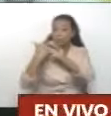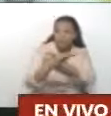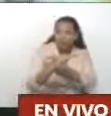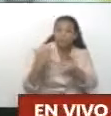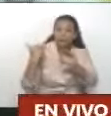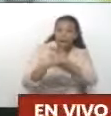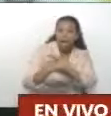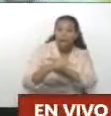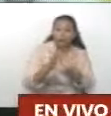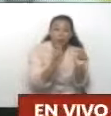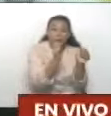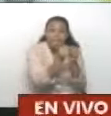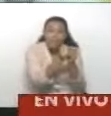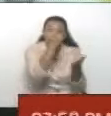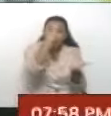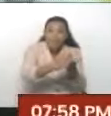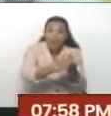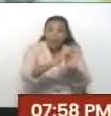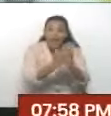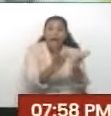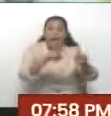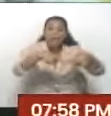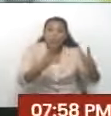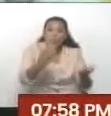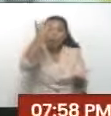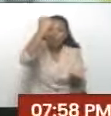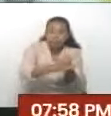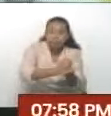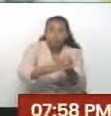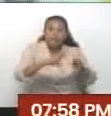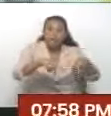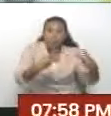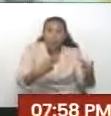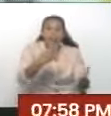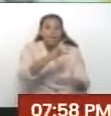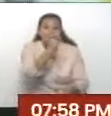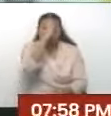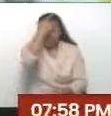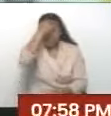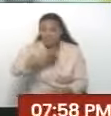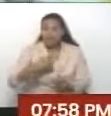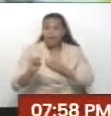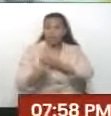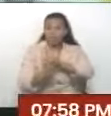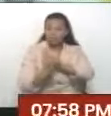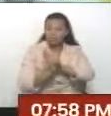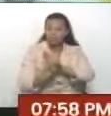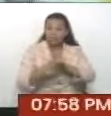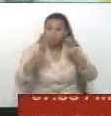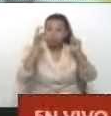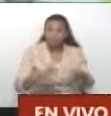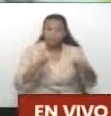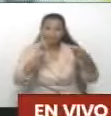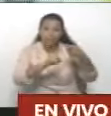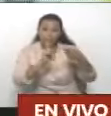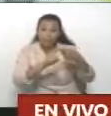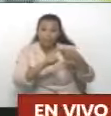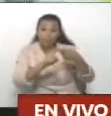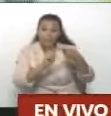migrantes necesitan su pasaporte actualizado, compadre, su identidad garantizada. Primer